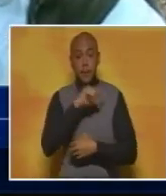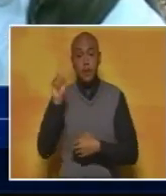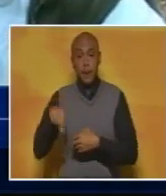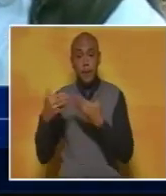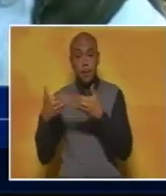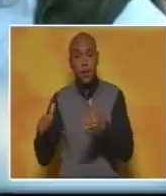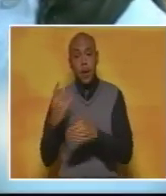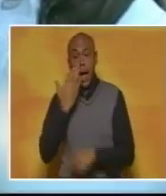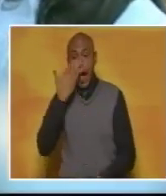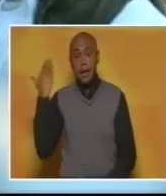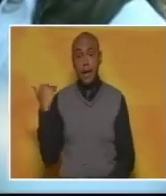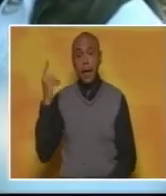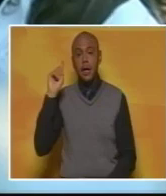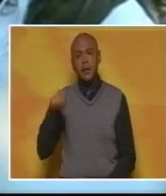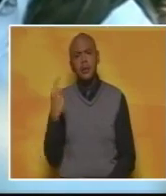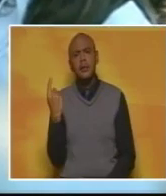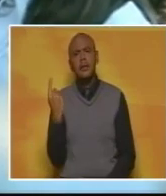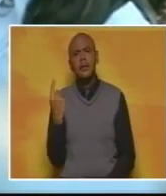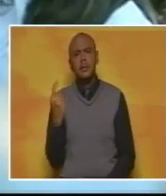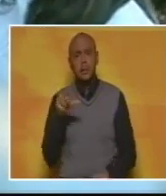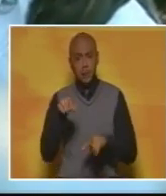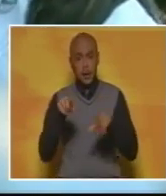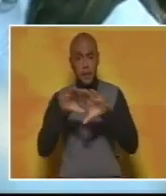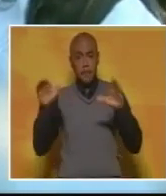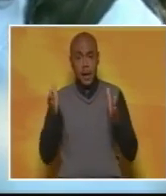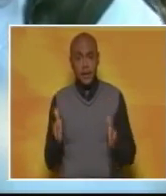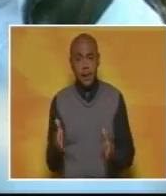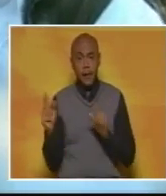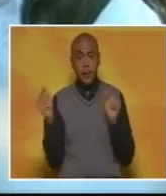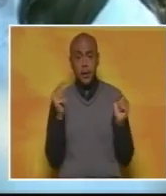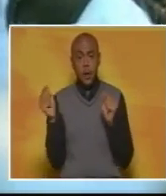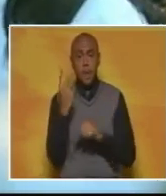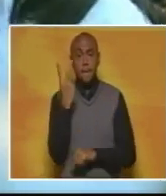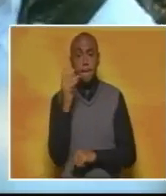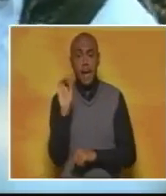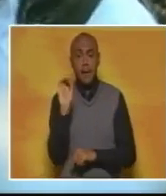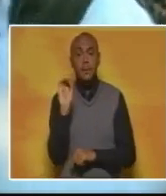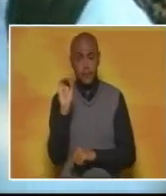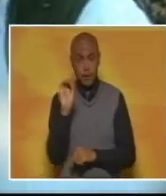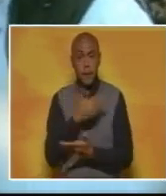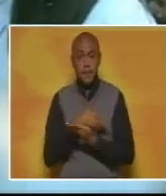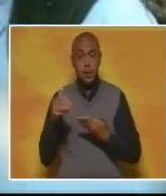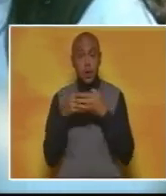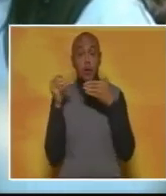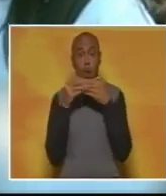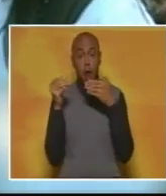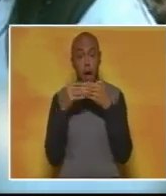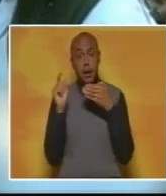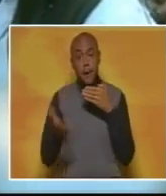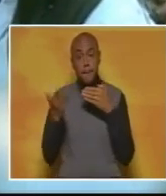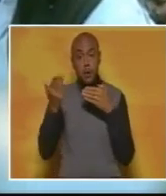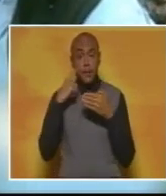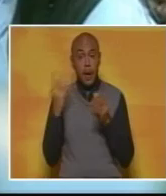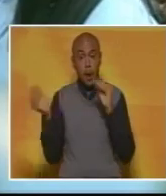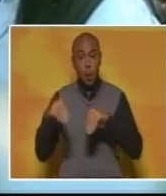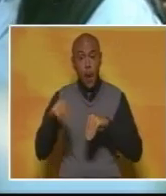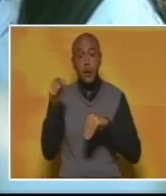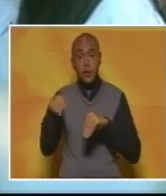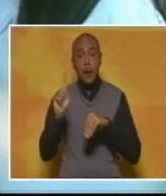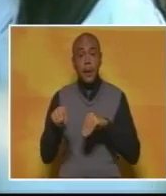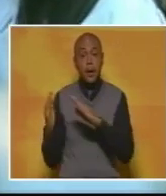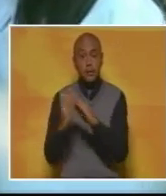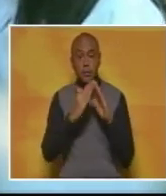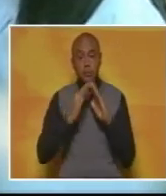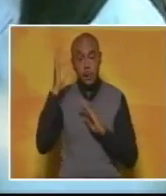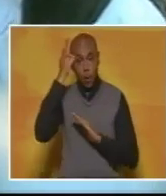habían concretado en esas mesas de negocio más de 20 millones de dólares. Bueno, importante negociación. Aquí está el sector civil, el